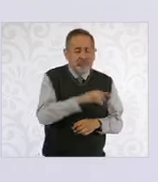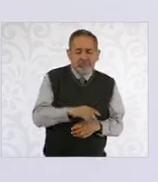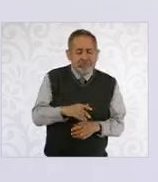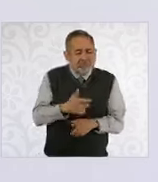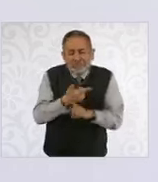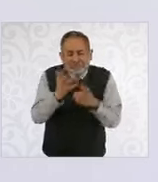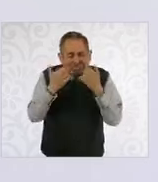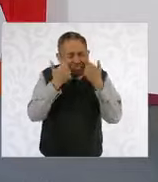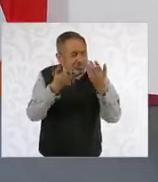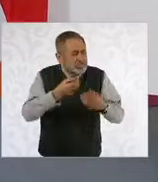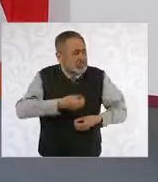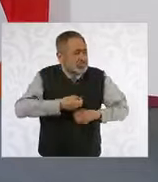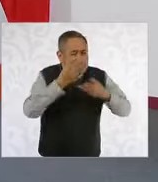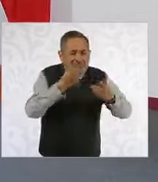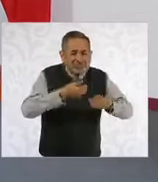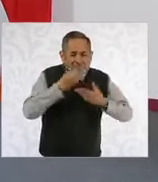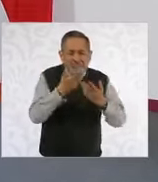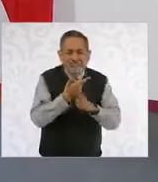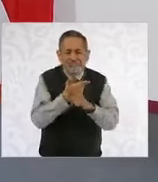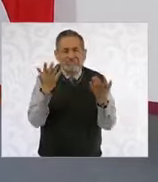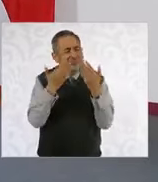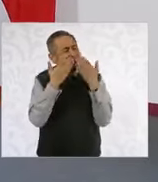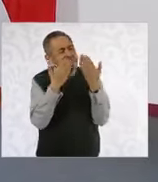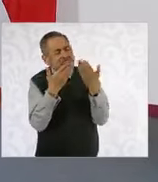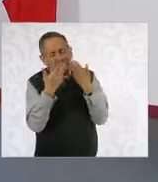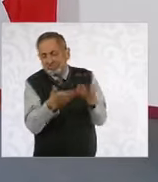expresión. No.